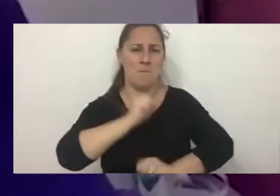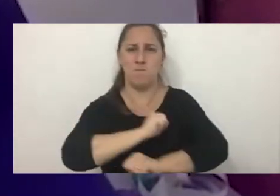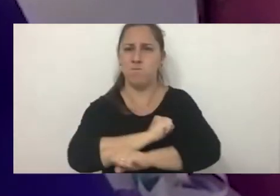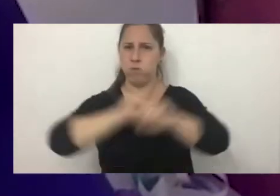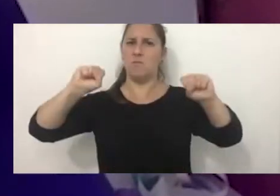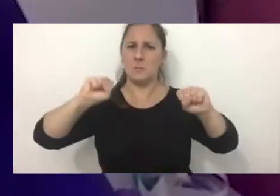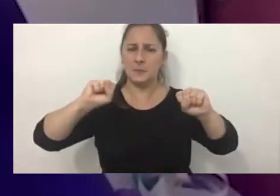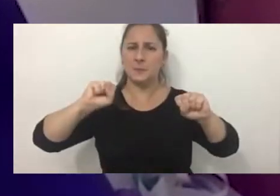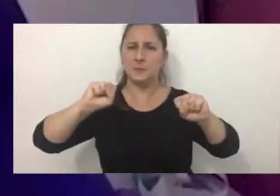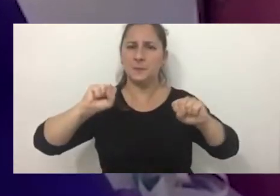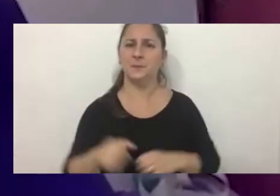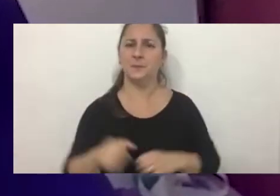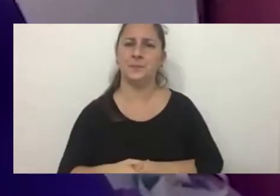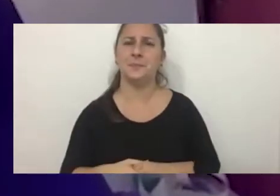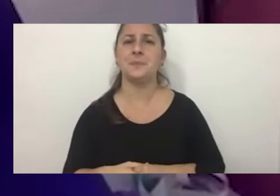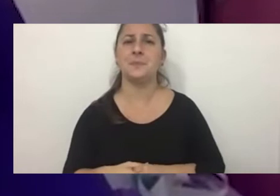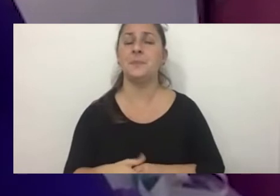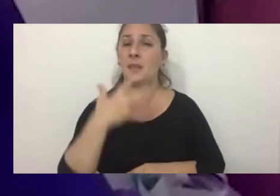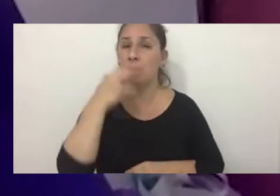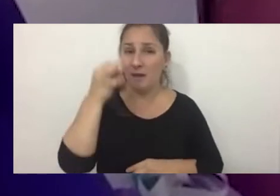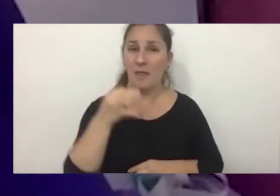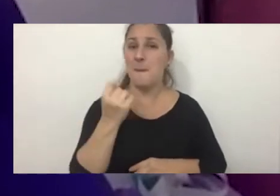un embarazo sano.